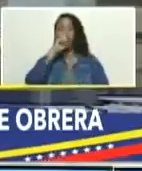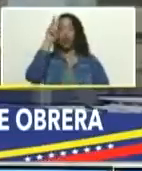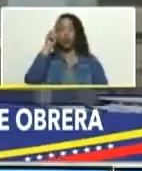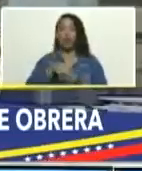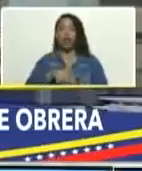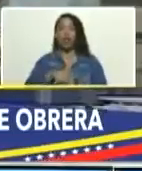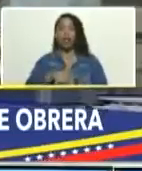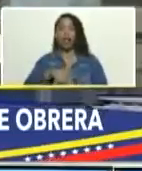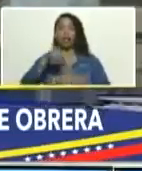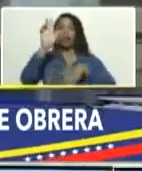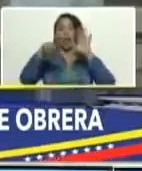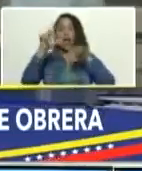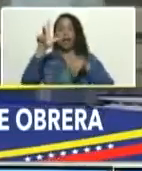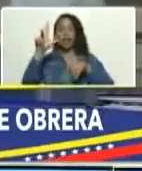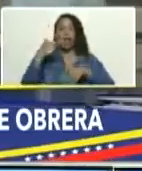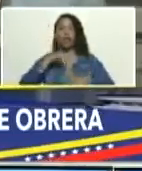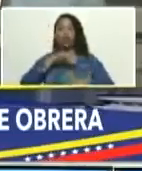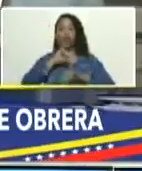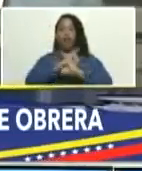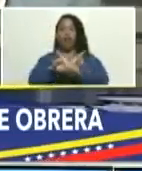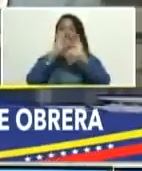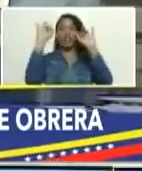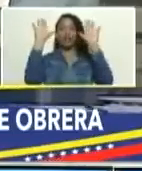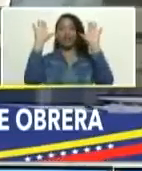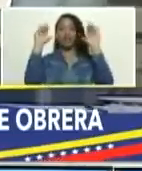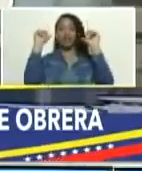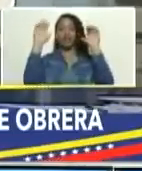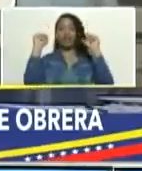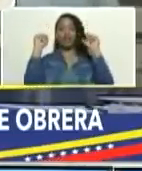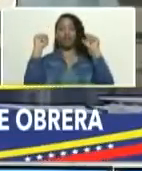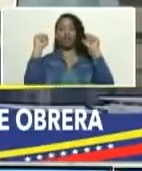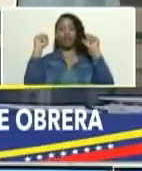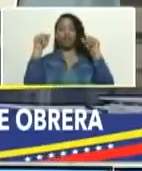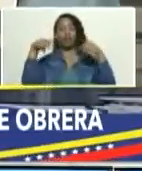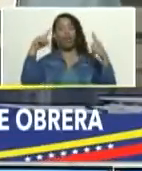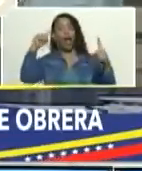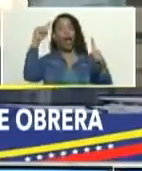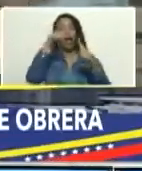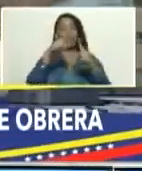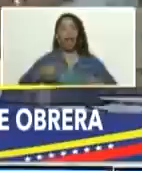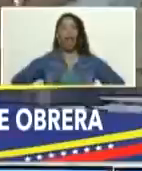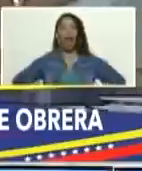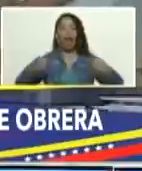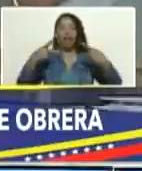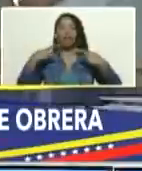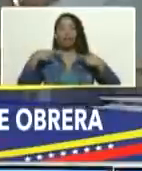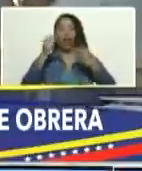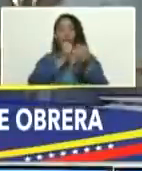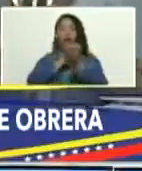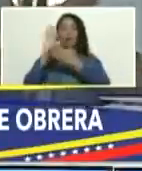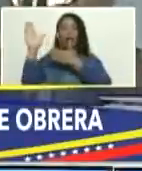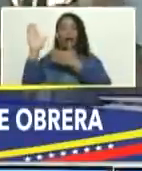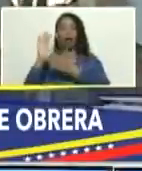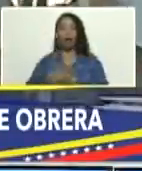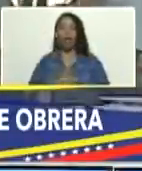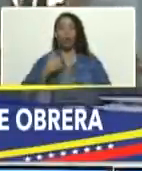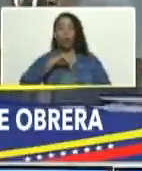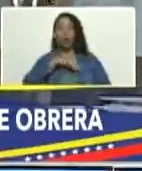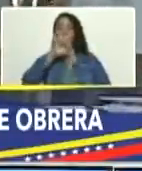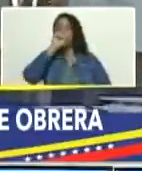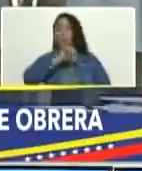2013, cuando nos toca despedirlo y parte hacia la vida inmortal, hacia la vida eterna, nuestro